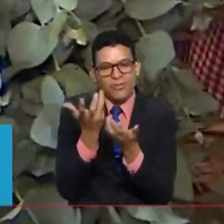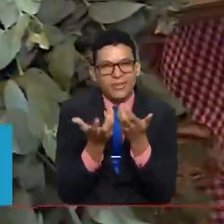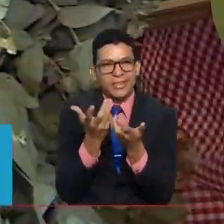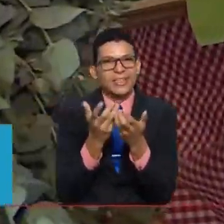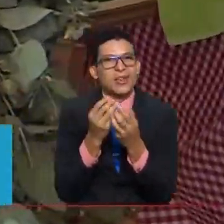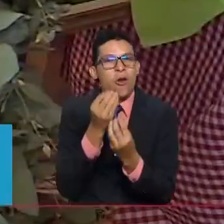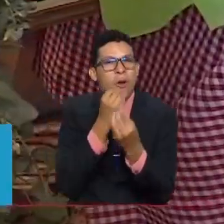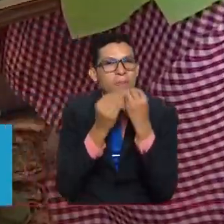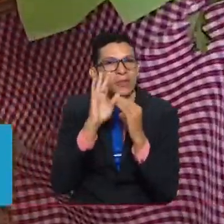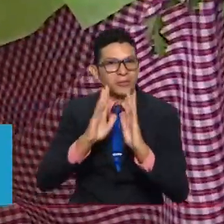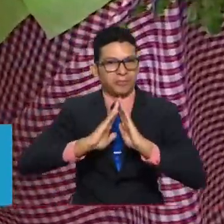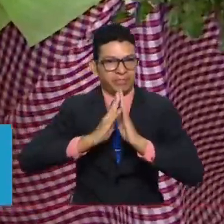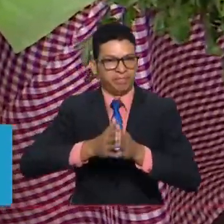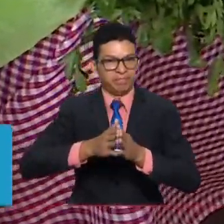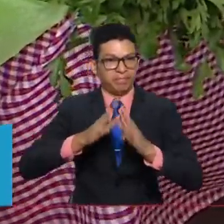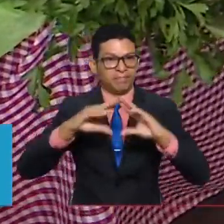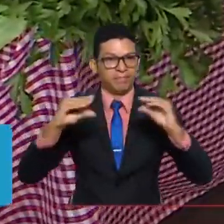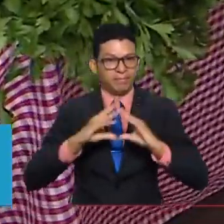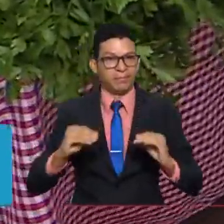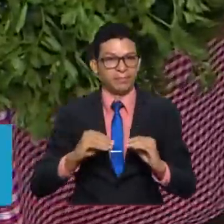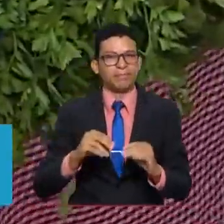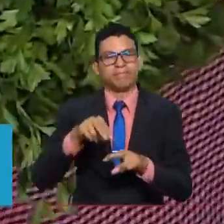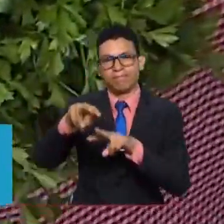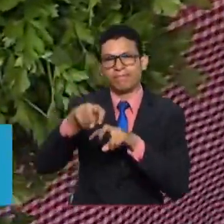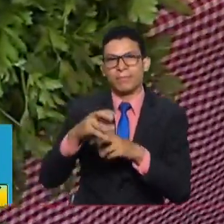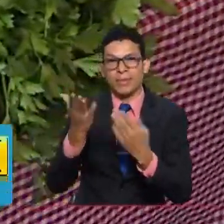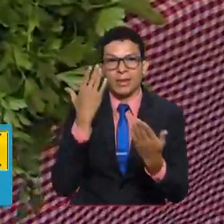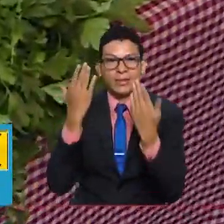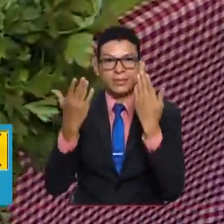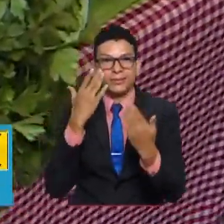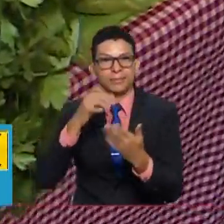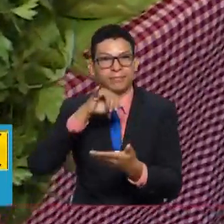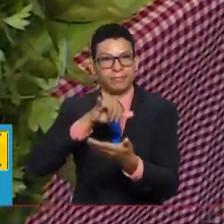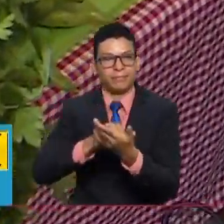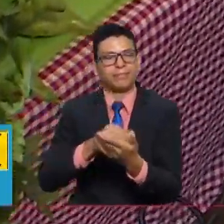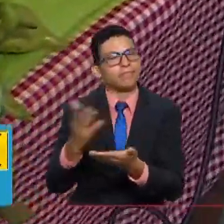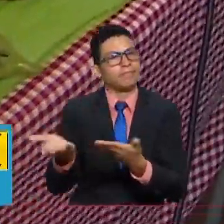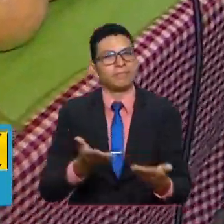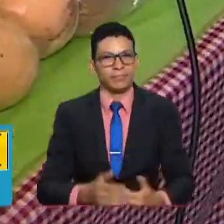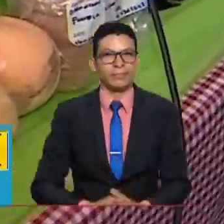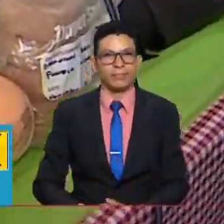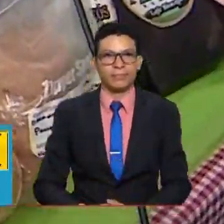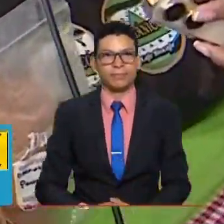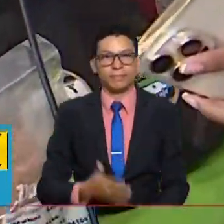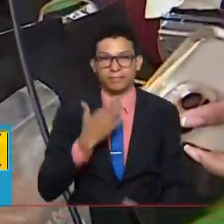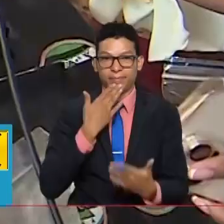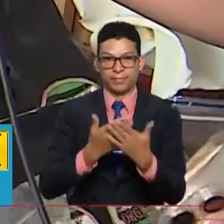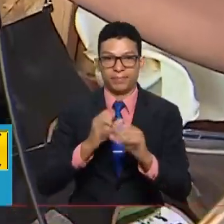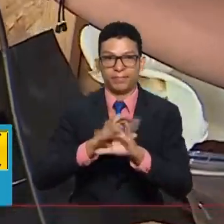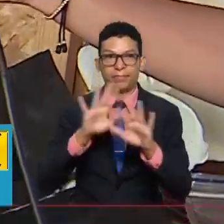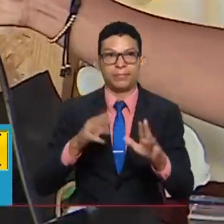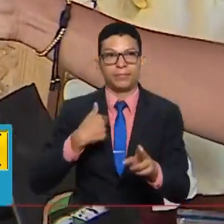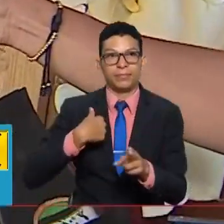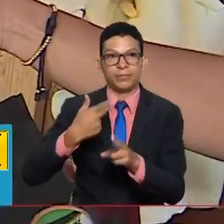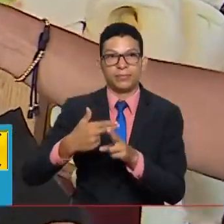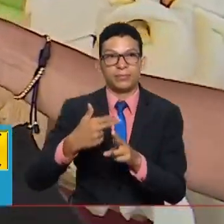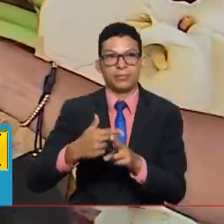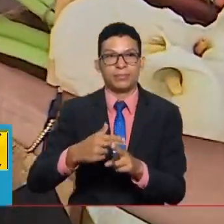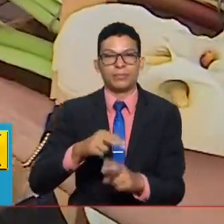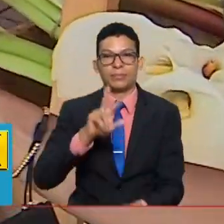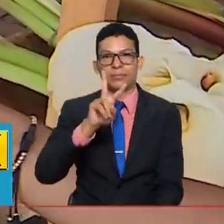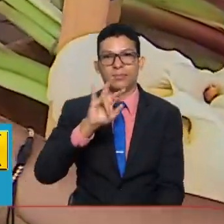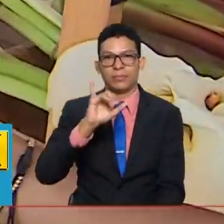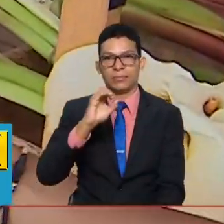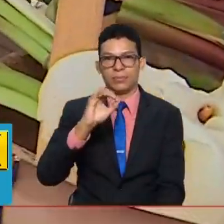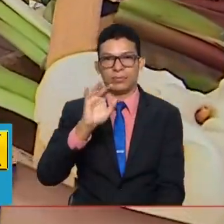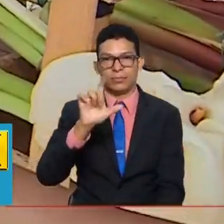navideñas. Por acá me acompaña una productora agrícola. Bienvenida a Telepacífico Noticias. ¿Su nombre? Muy buenos días. Mi nombre es Violeta Gómez Gómez. Soy